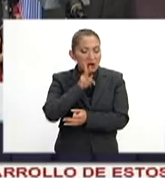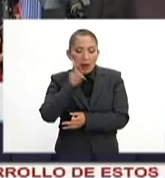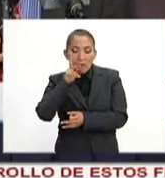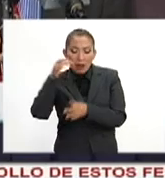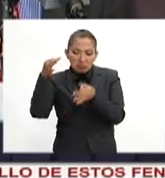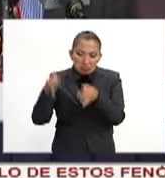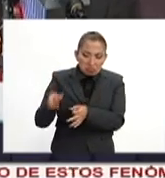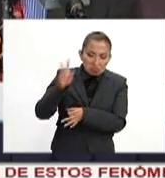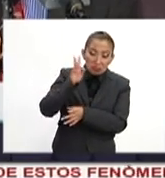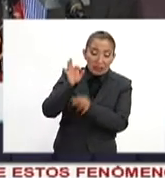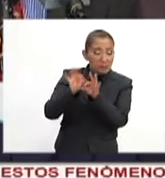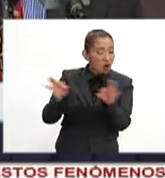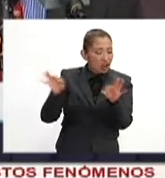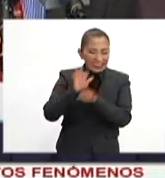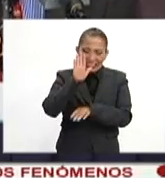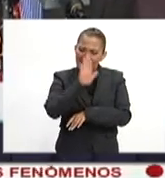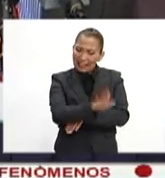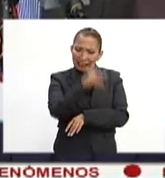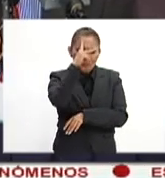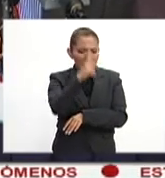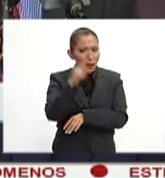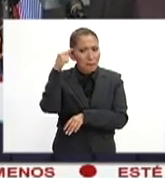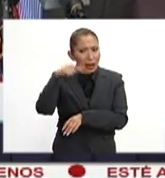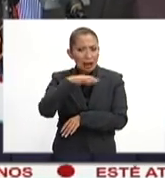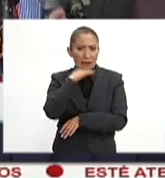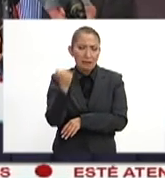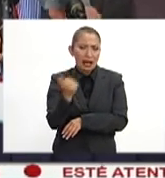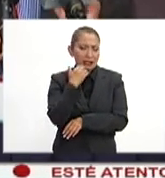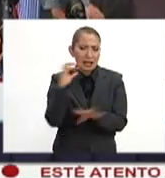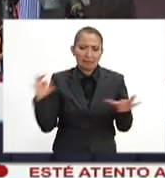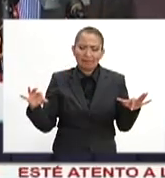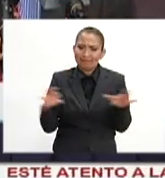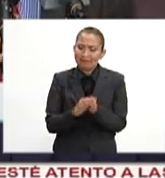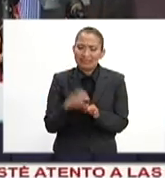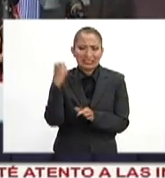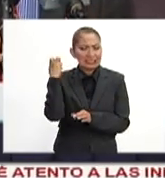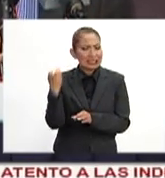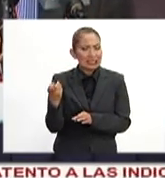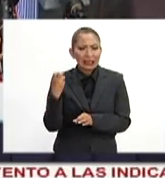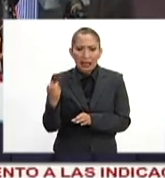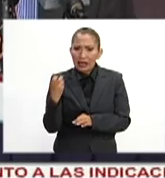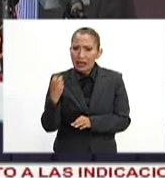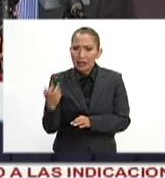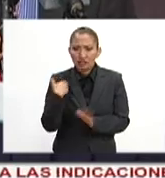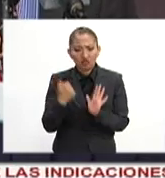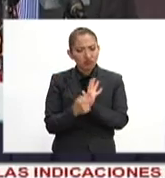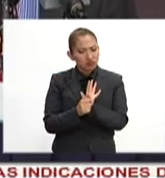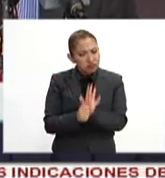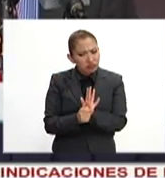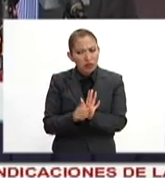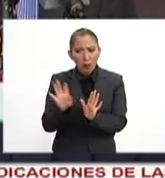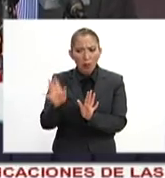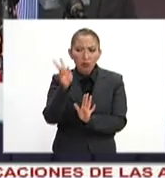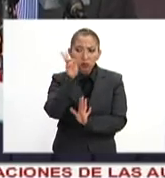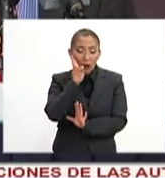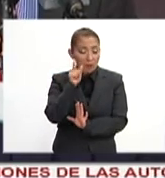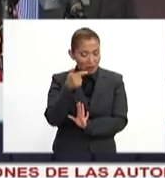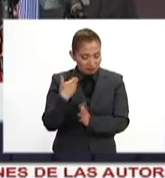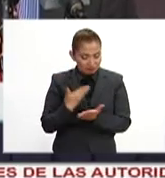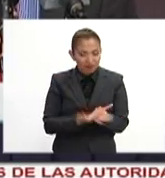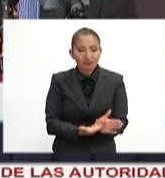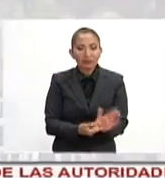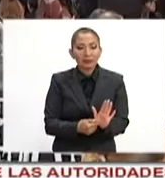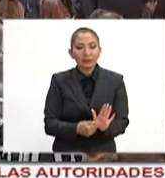que demuestra lo importante que es México para Alemania. Creo que esto es la señal que estamos